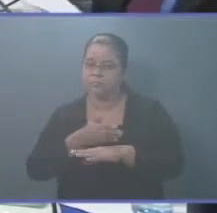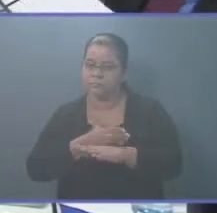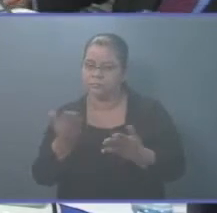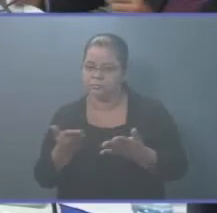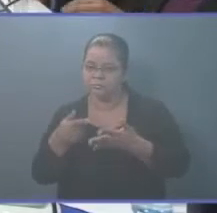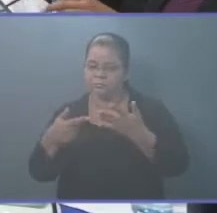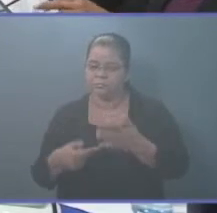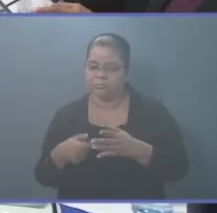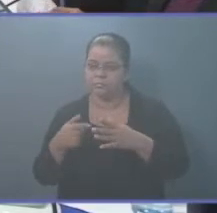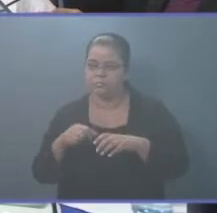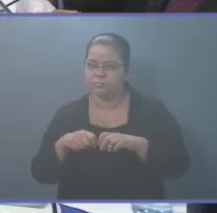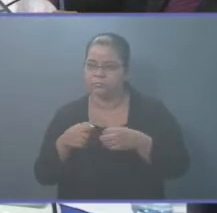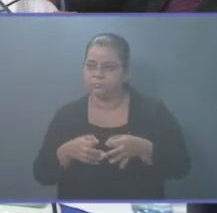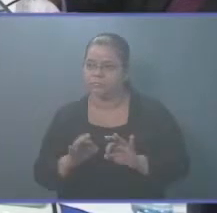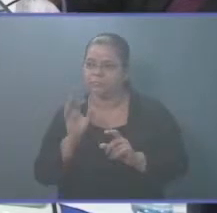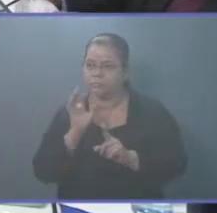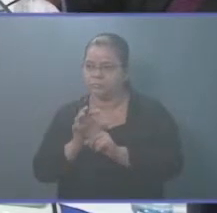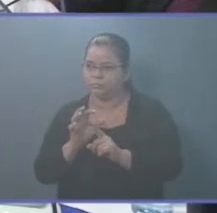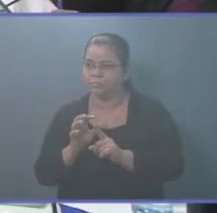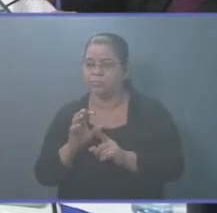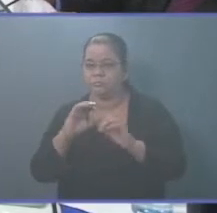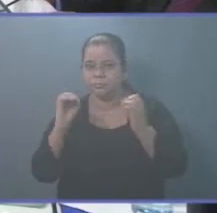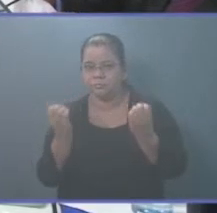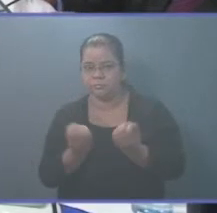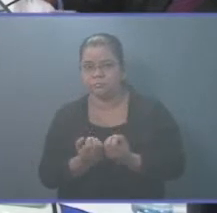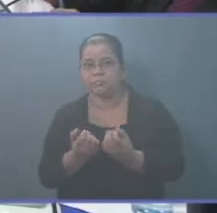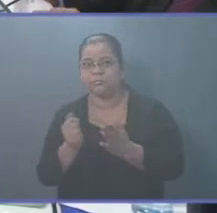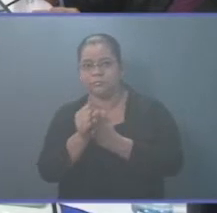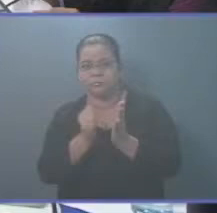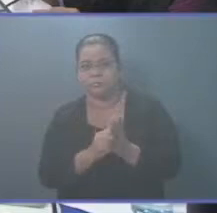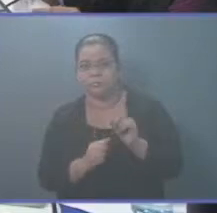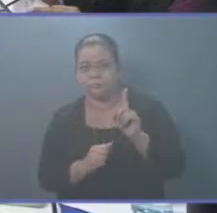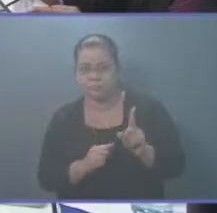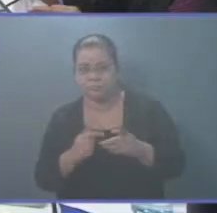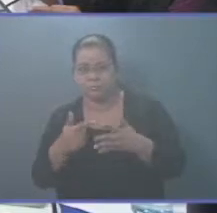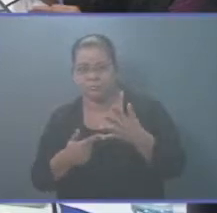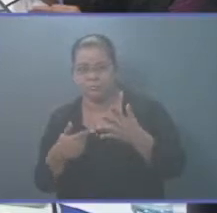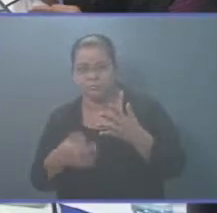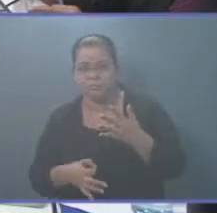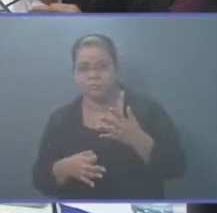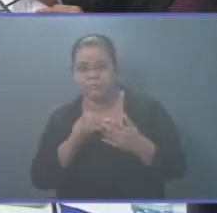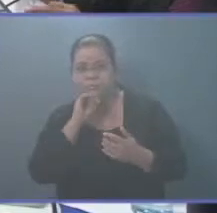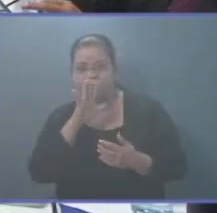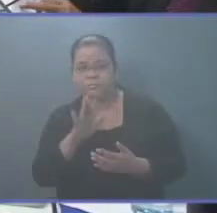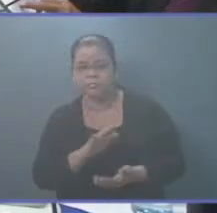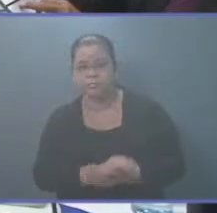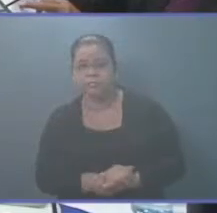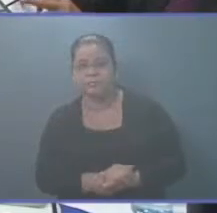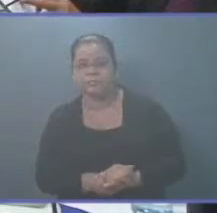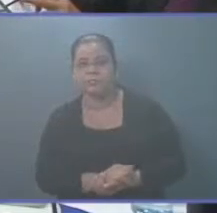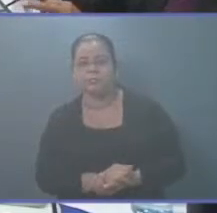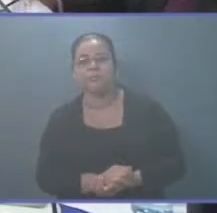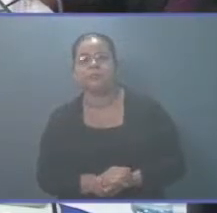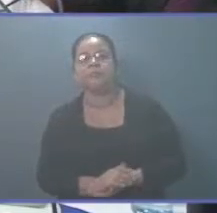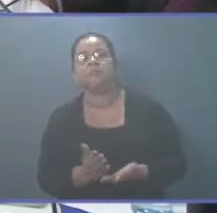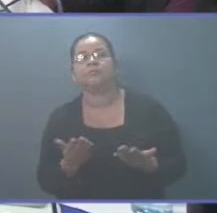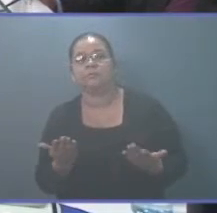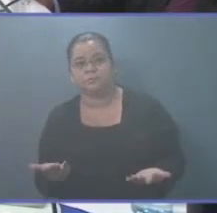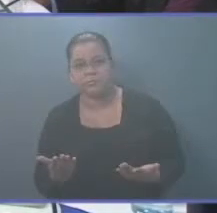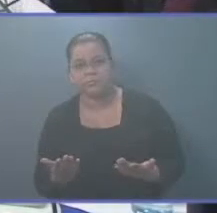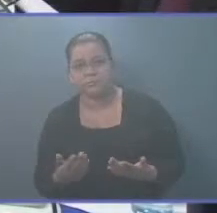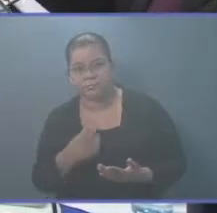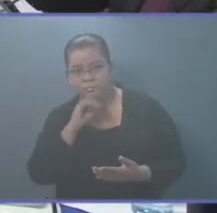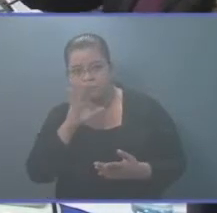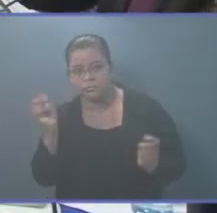de crimen organizado o realización compleja. Lo que pasa es que el artículo 1 de la ley de crimen organizado, delitos de realización compleja, se